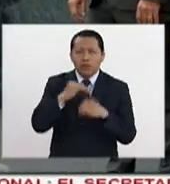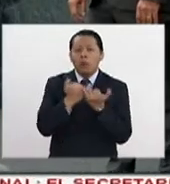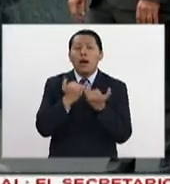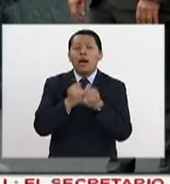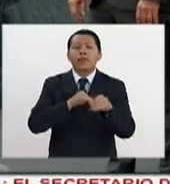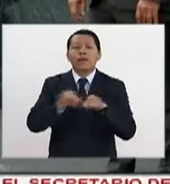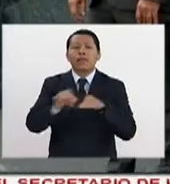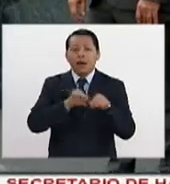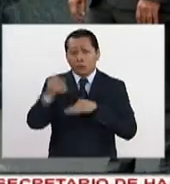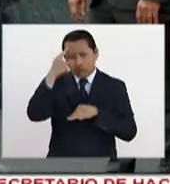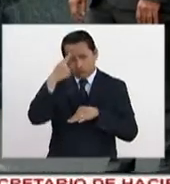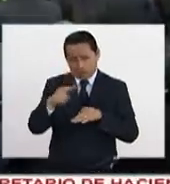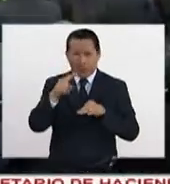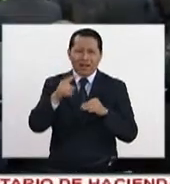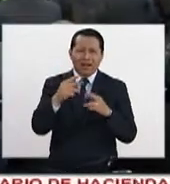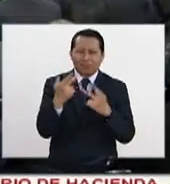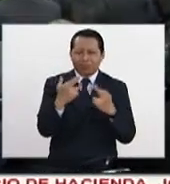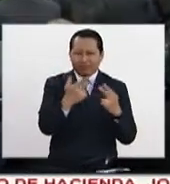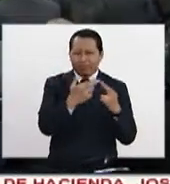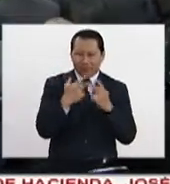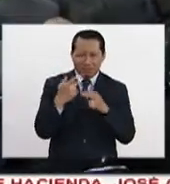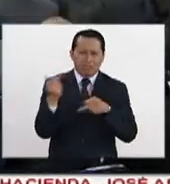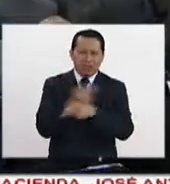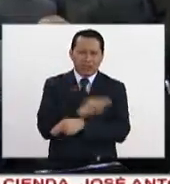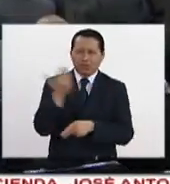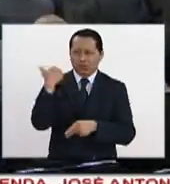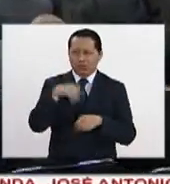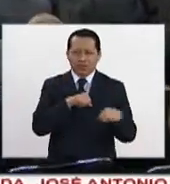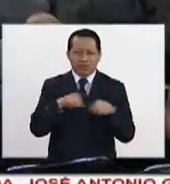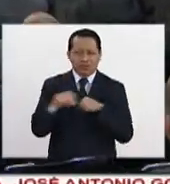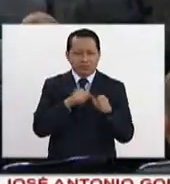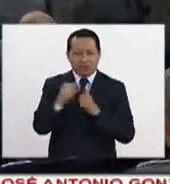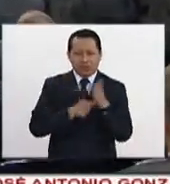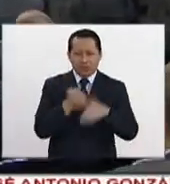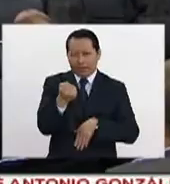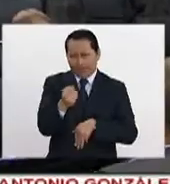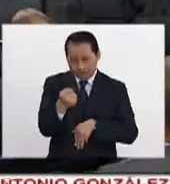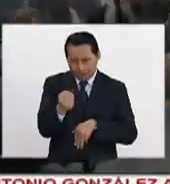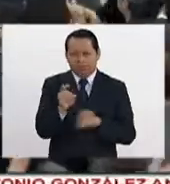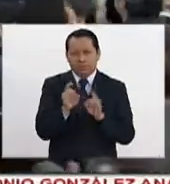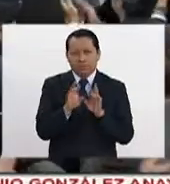reconstrucción de la infraestructura dañada en los sismos del mes de septiembre.